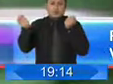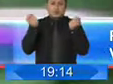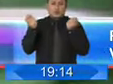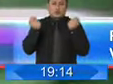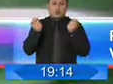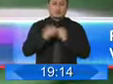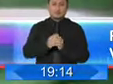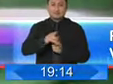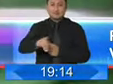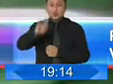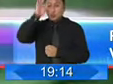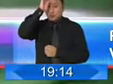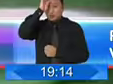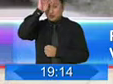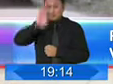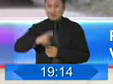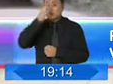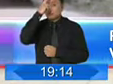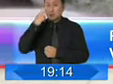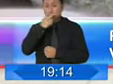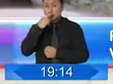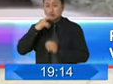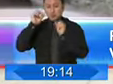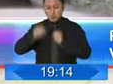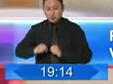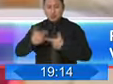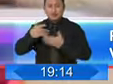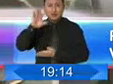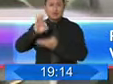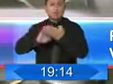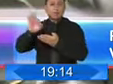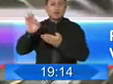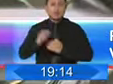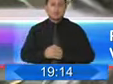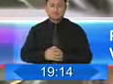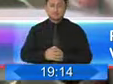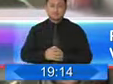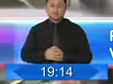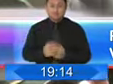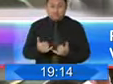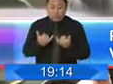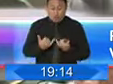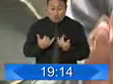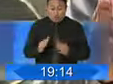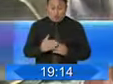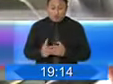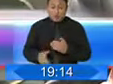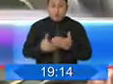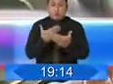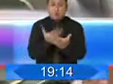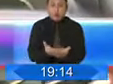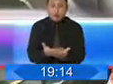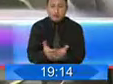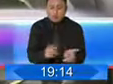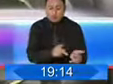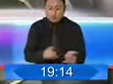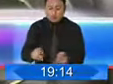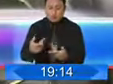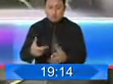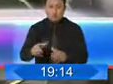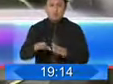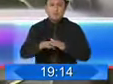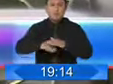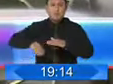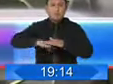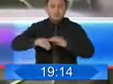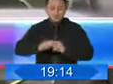las clínicas de rehabilitación puedan ser acreditadas. Hoy ya se ha establecido un protocolo y un formato básico de cuál